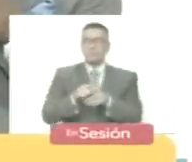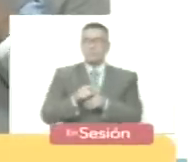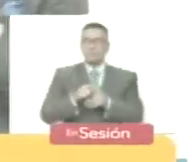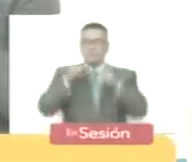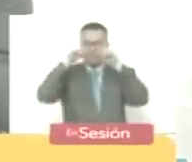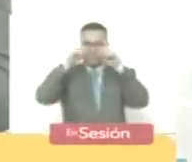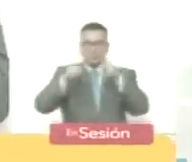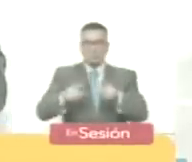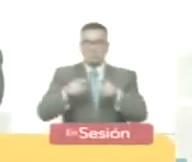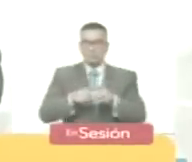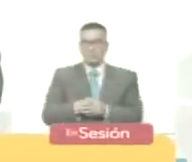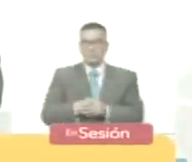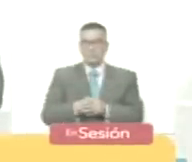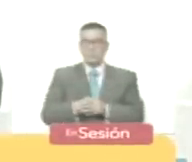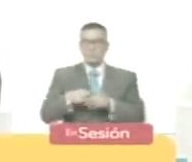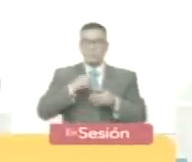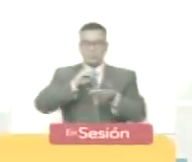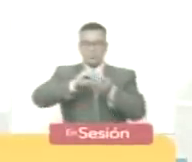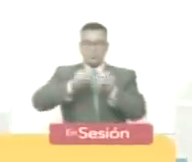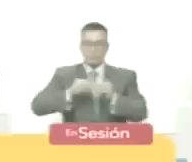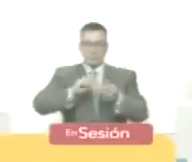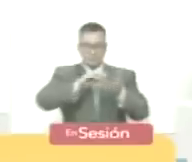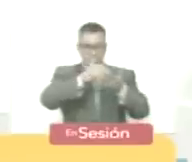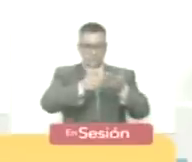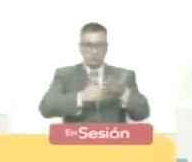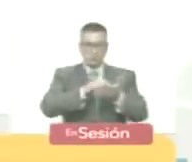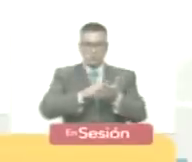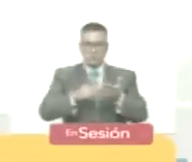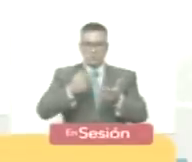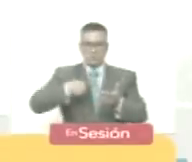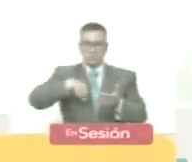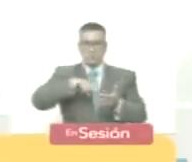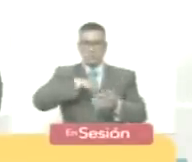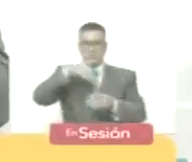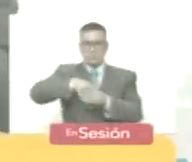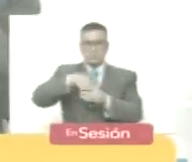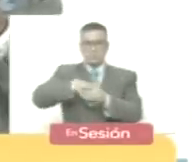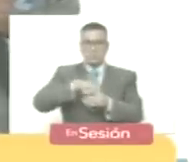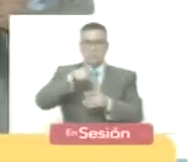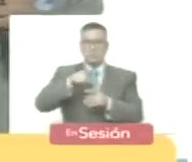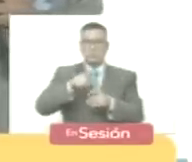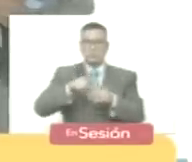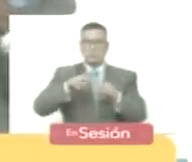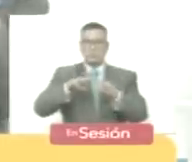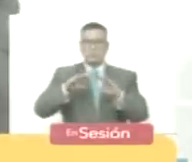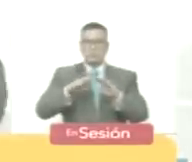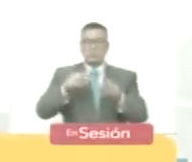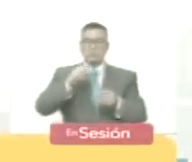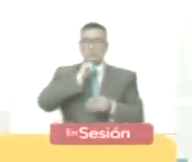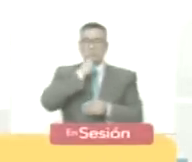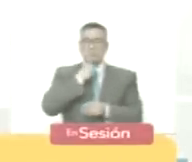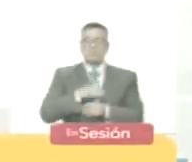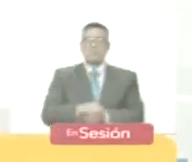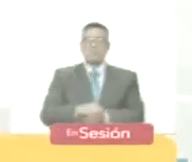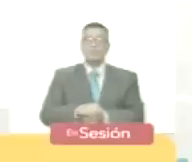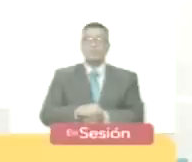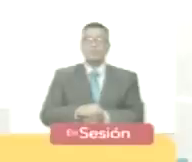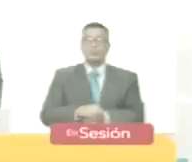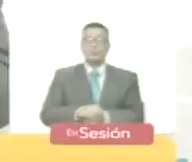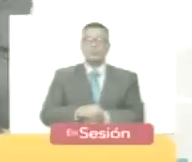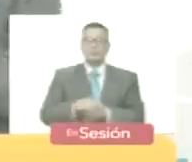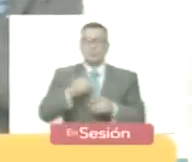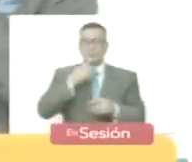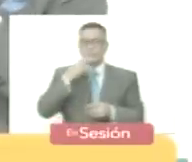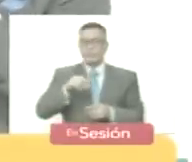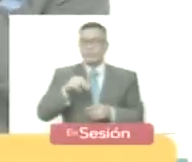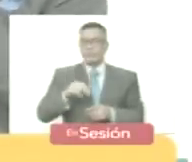definió y diseñó a través de su voto directo, universal y secreto. Entonces no es